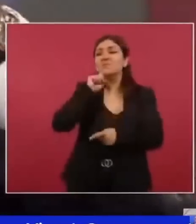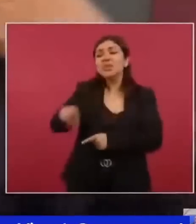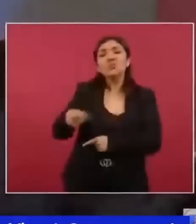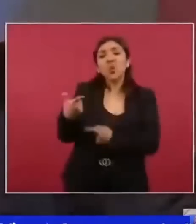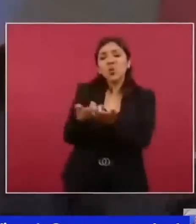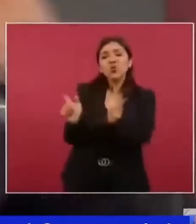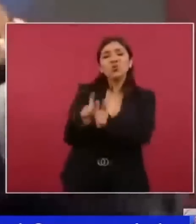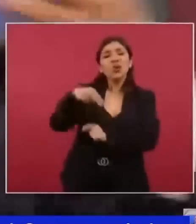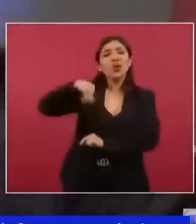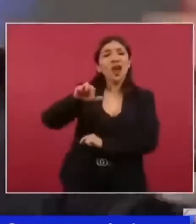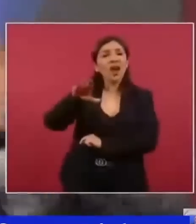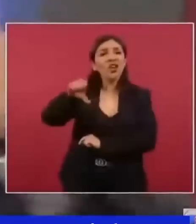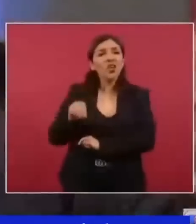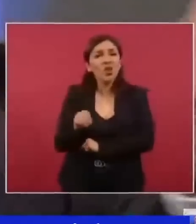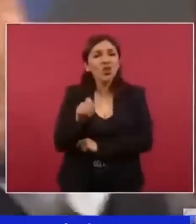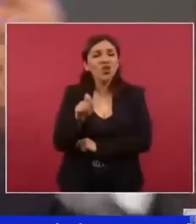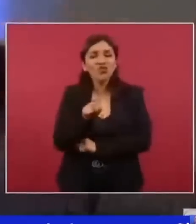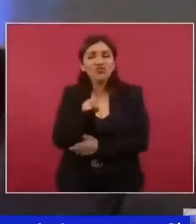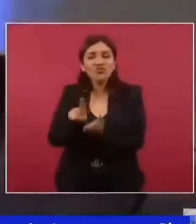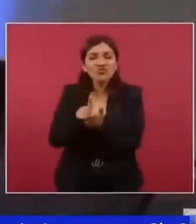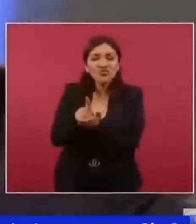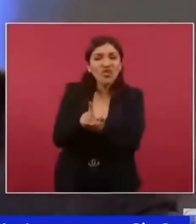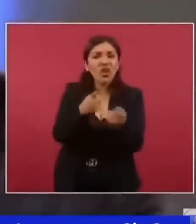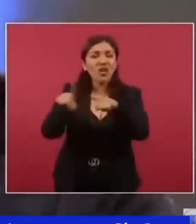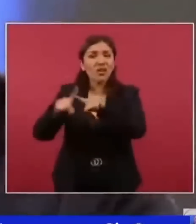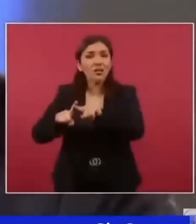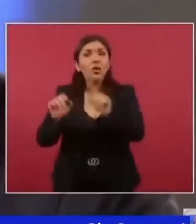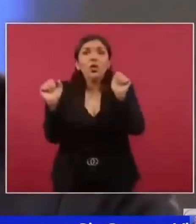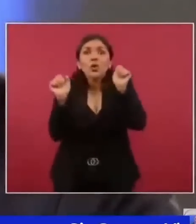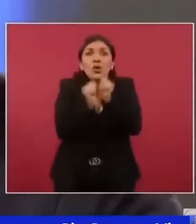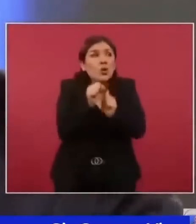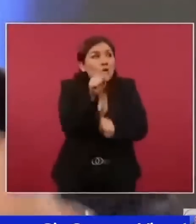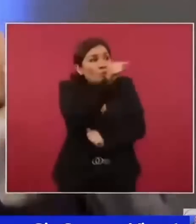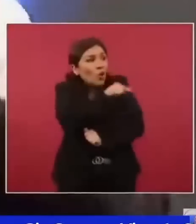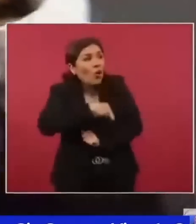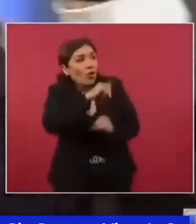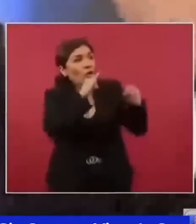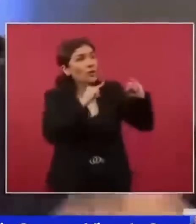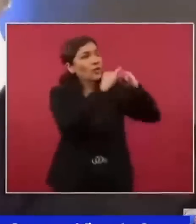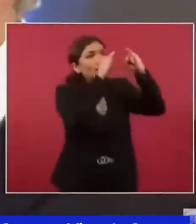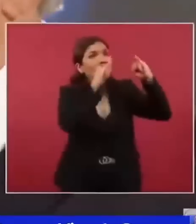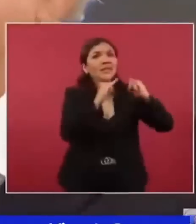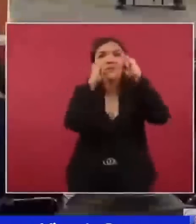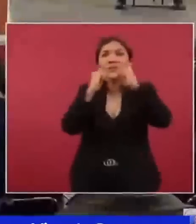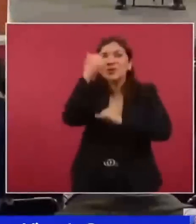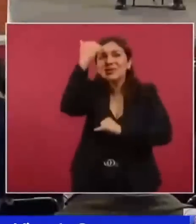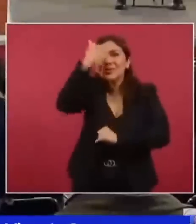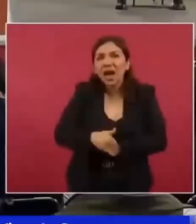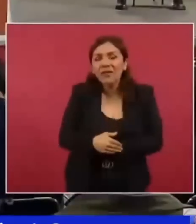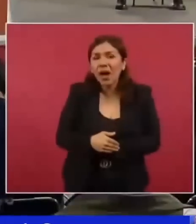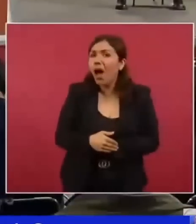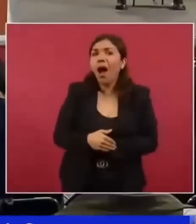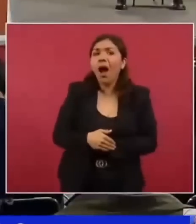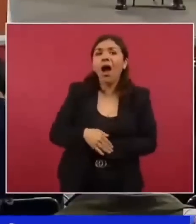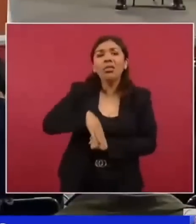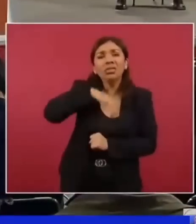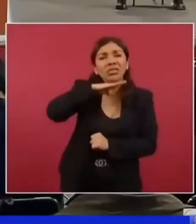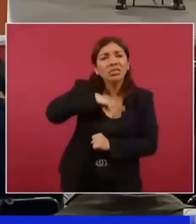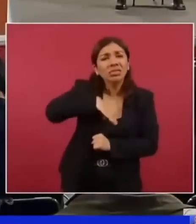donde estaban infiltradas todas las instituciones que no se iban a enterar